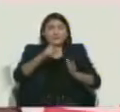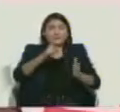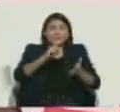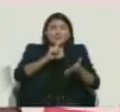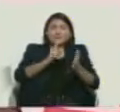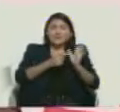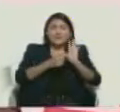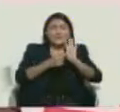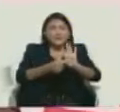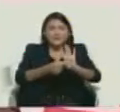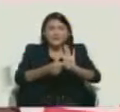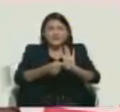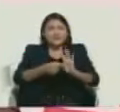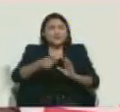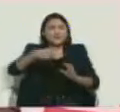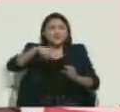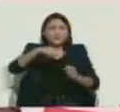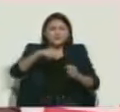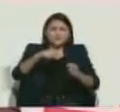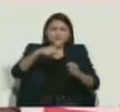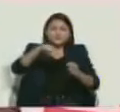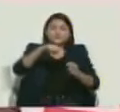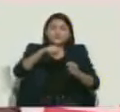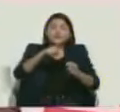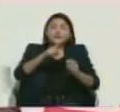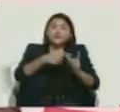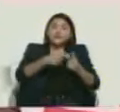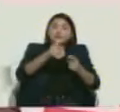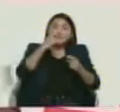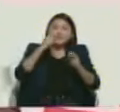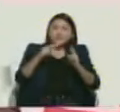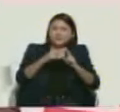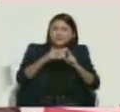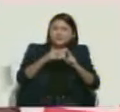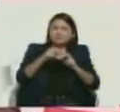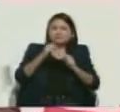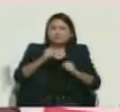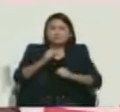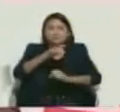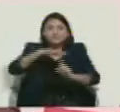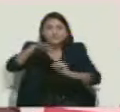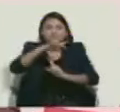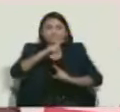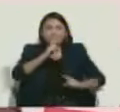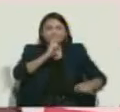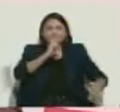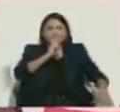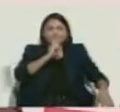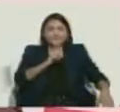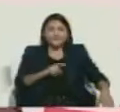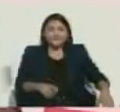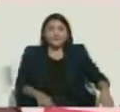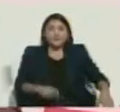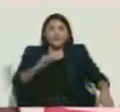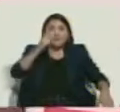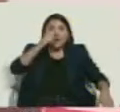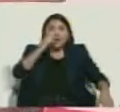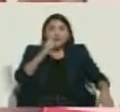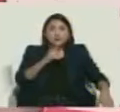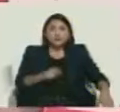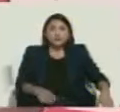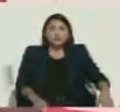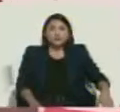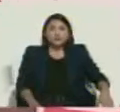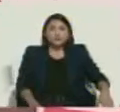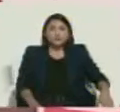Largo aliento. O sea que se van a encontrar con esa dura pared, esa dura roca, por años, por culpa